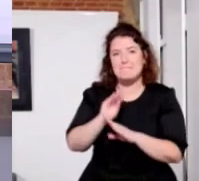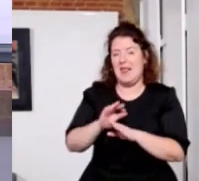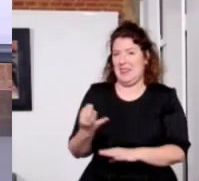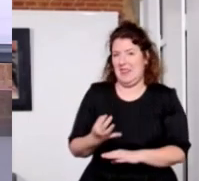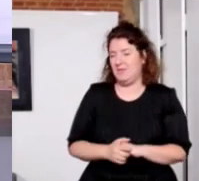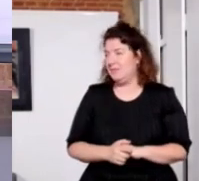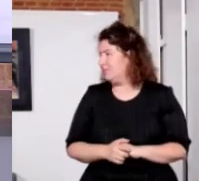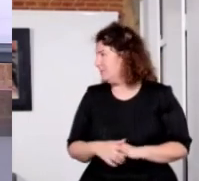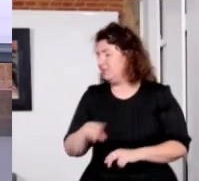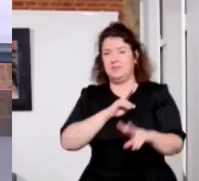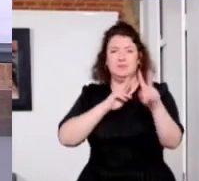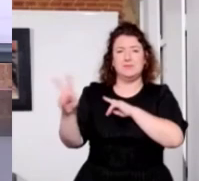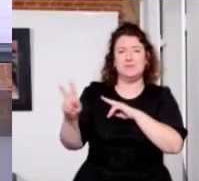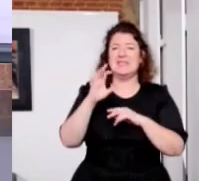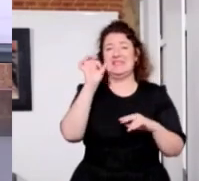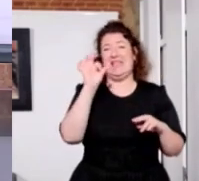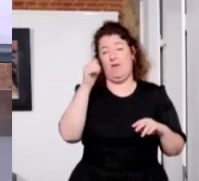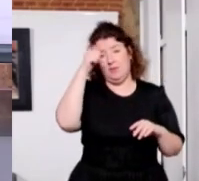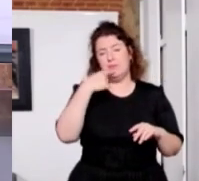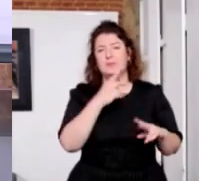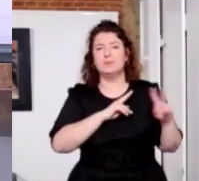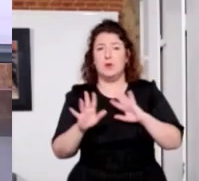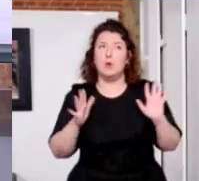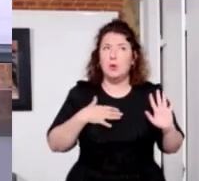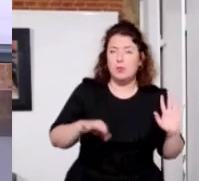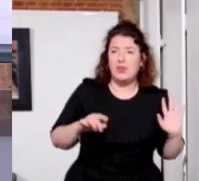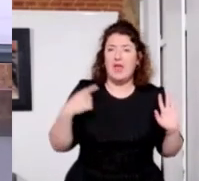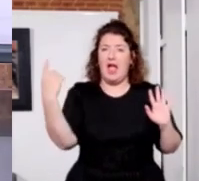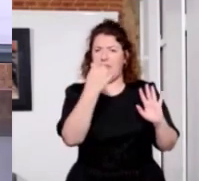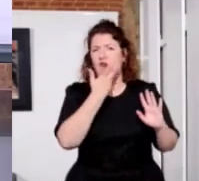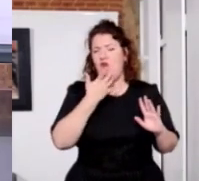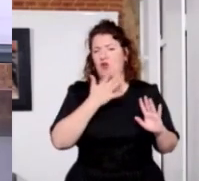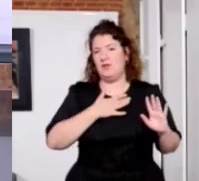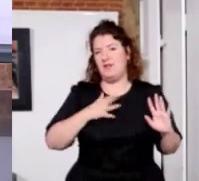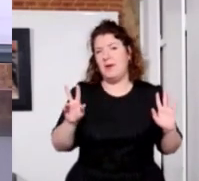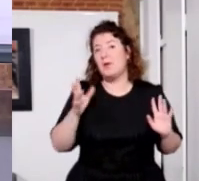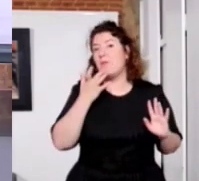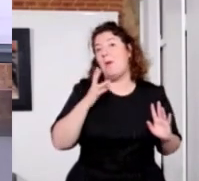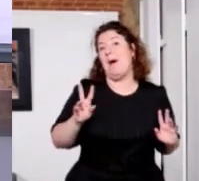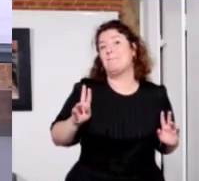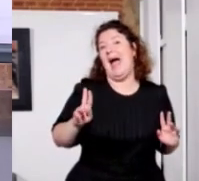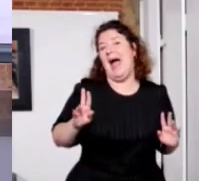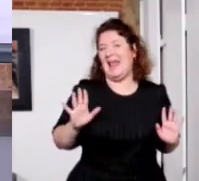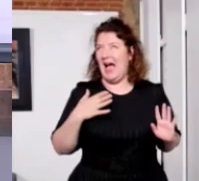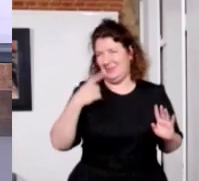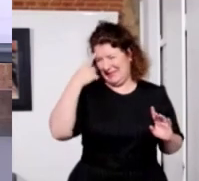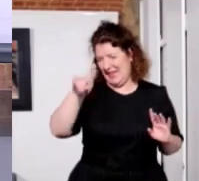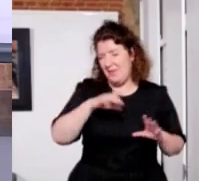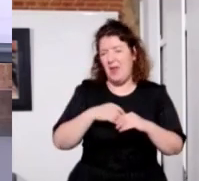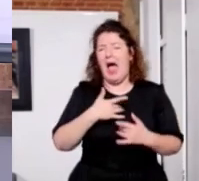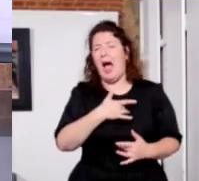Bueno, yo diría que más que perder el fervor, que puede ser, ¿eh?, que cada uno conoce su vida en pareja, pero que más que perder el fervor del primer